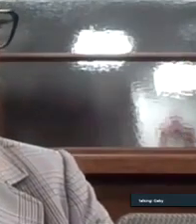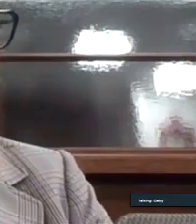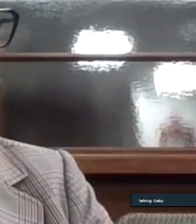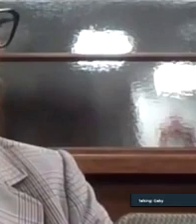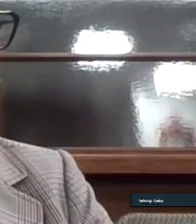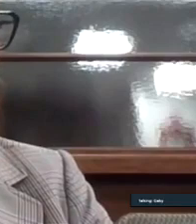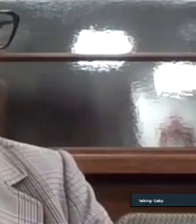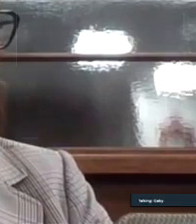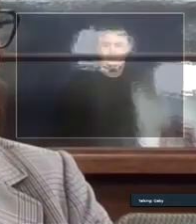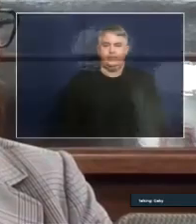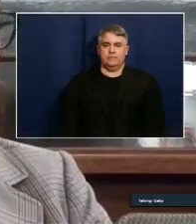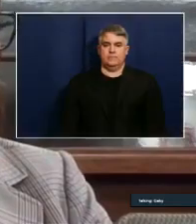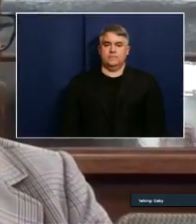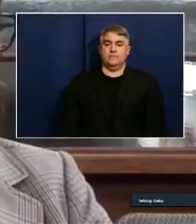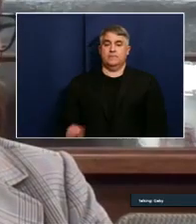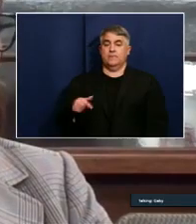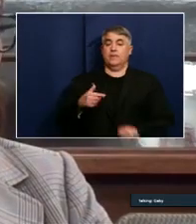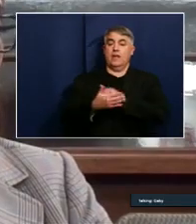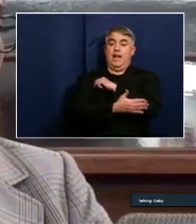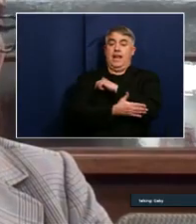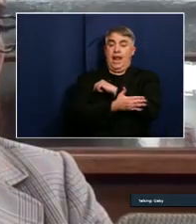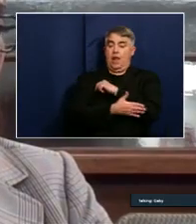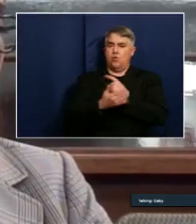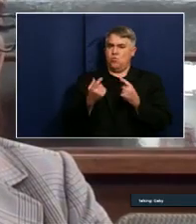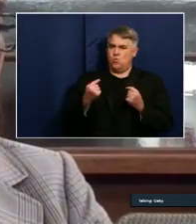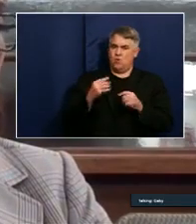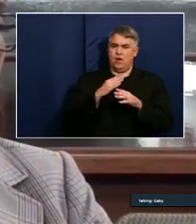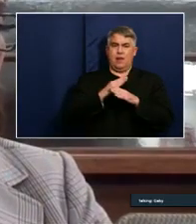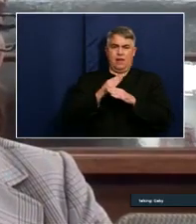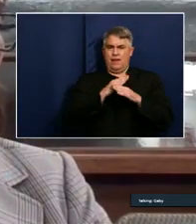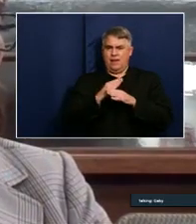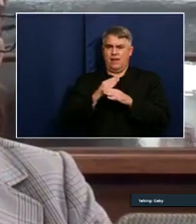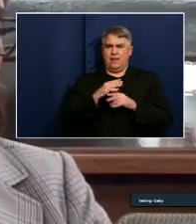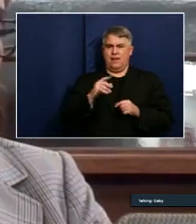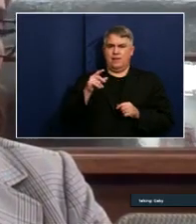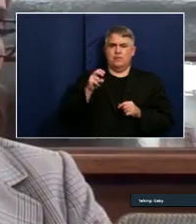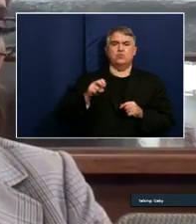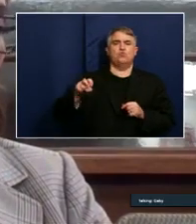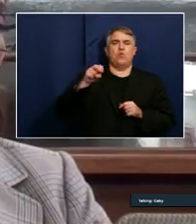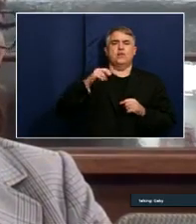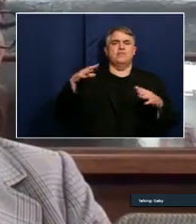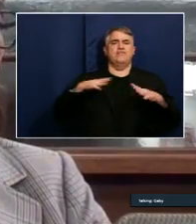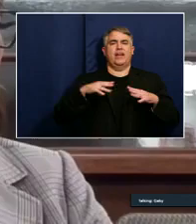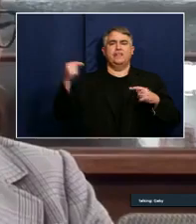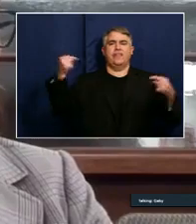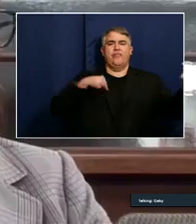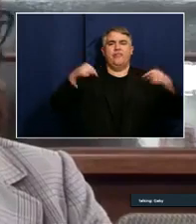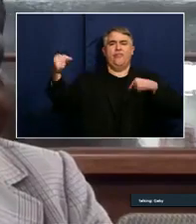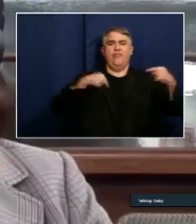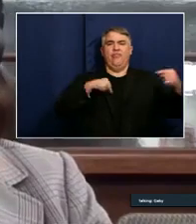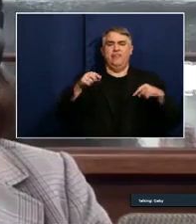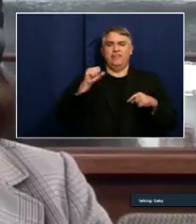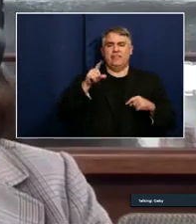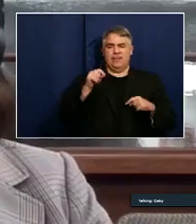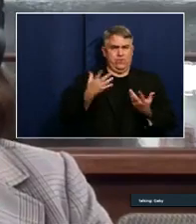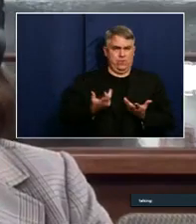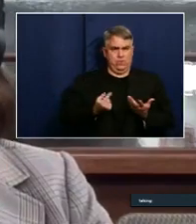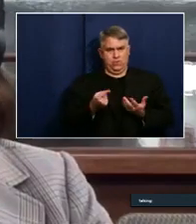to prevent tourists from coming to our region to get vaccinated and taking supply from our local residents? This is from Wolf